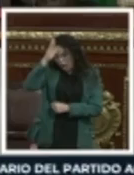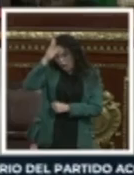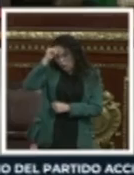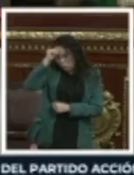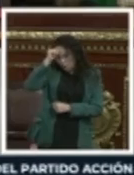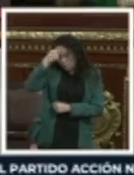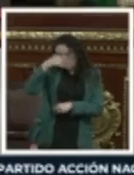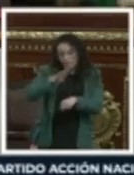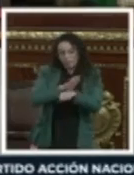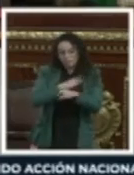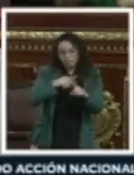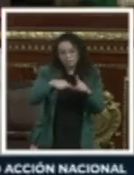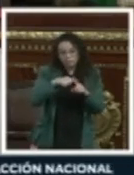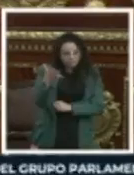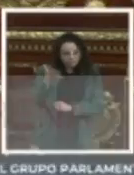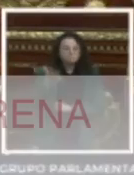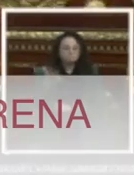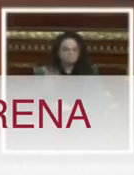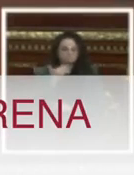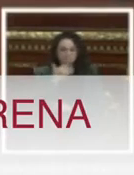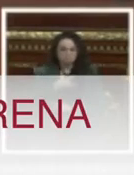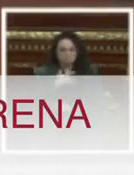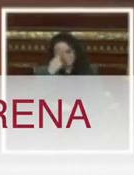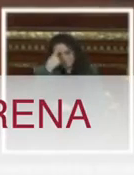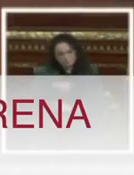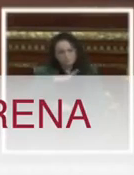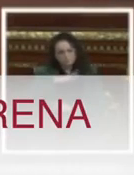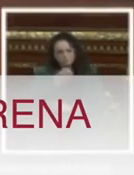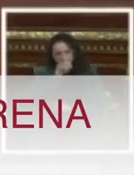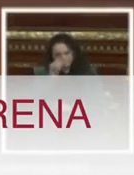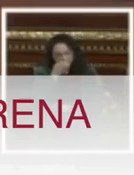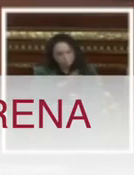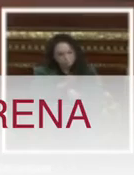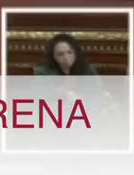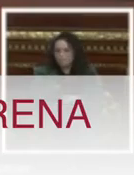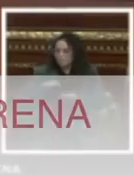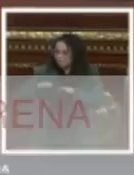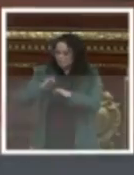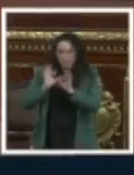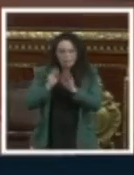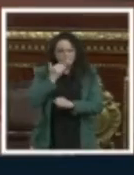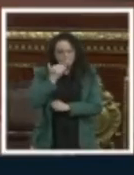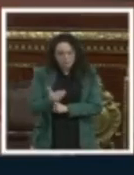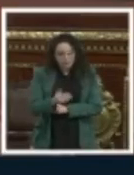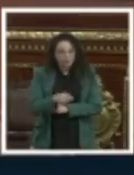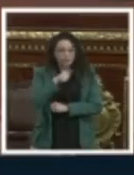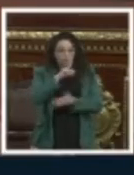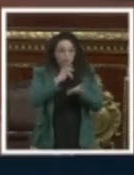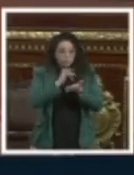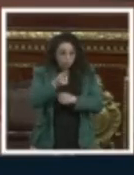bien de las y los ciudadanos. Usted ha brindado condiciones para que las mujeres estemos